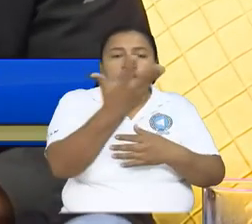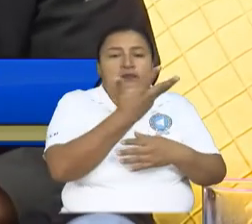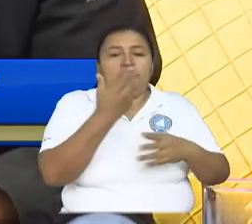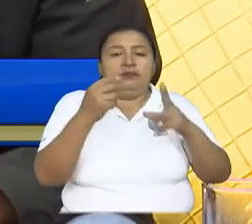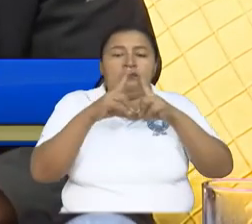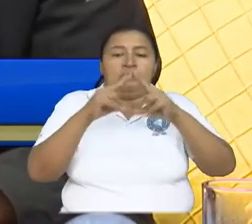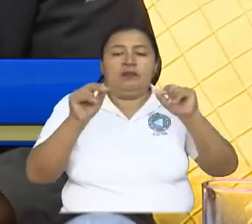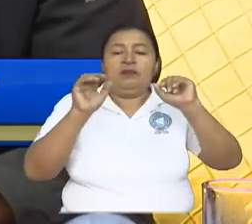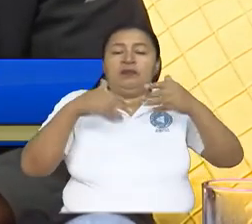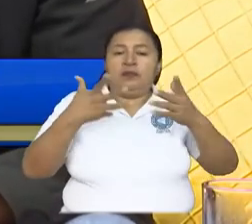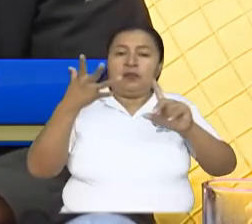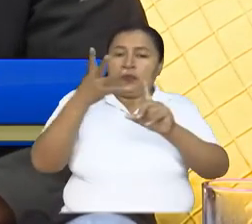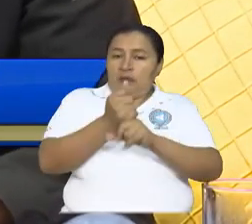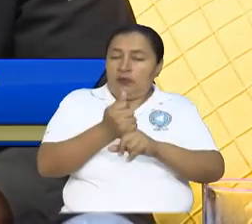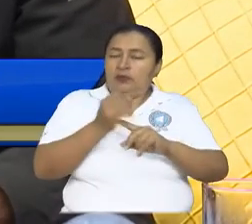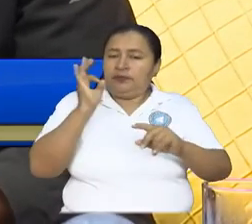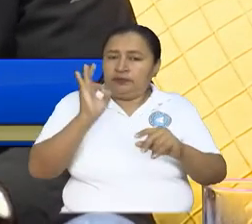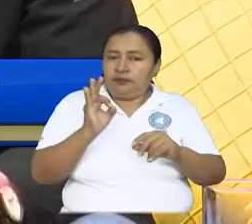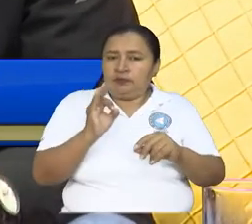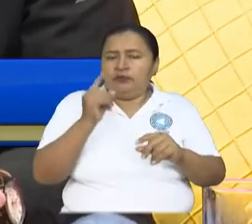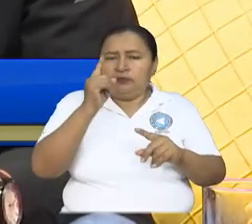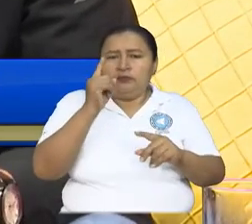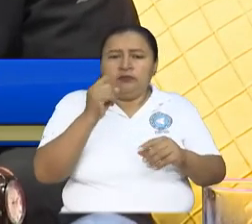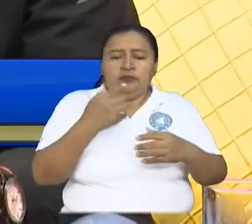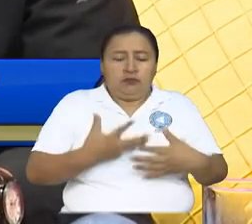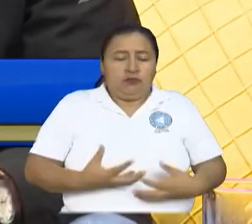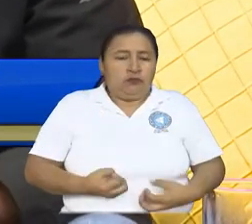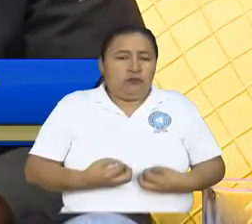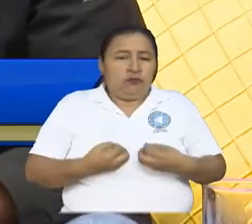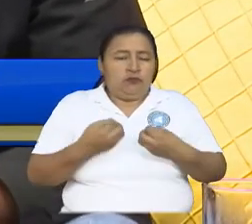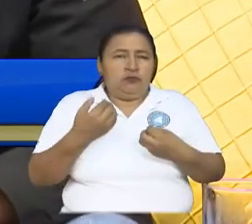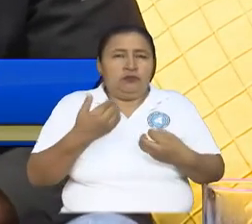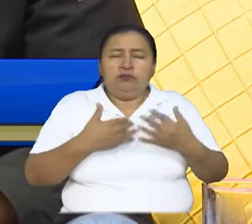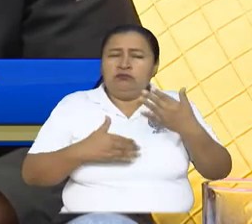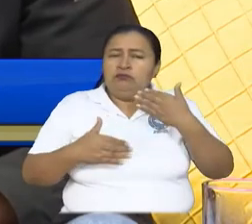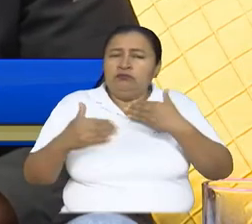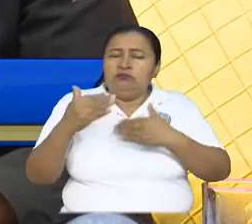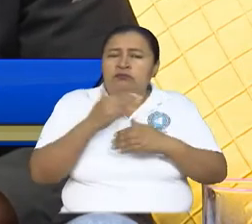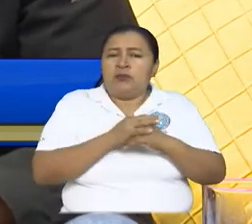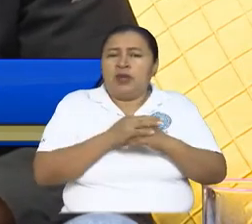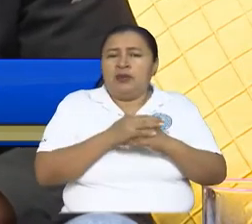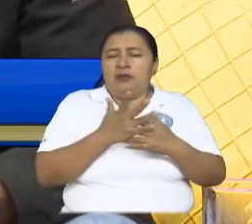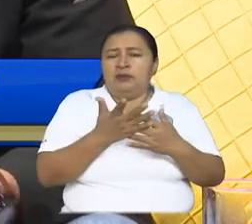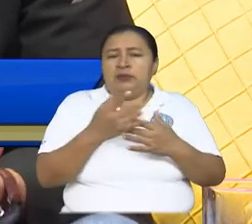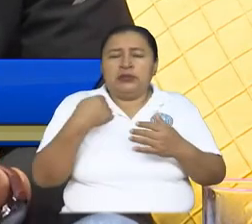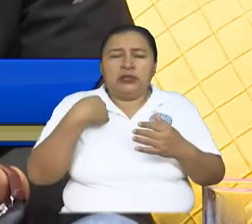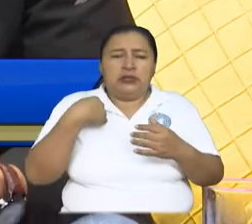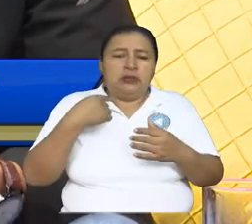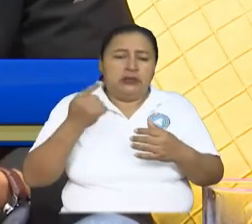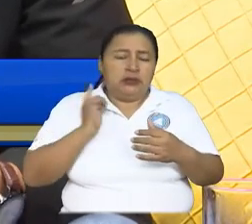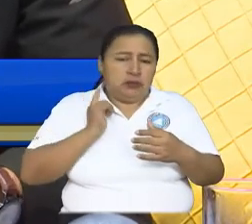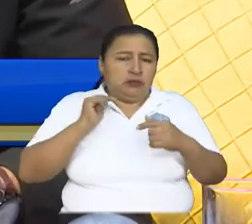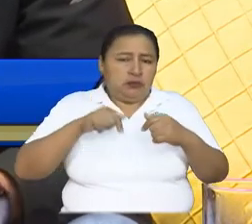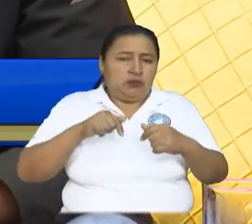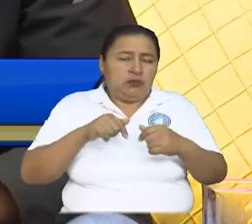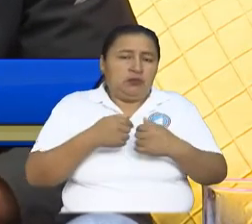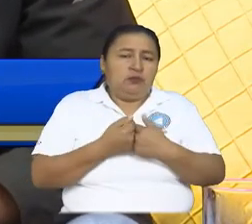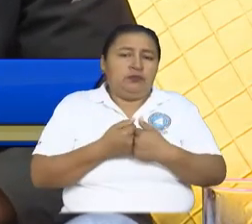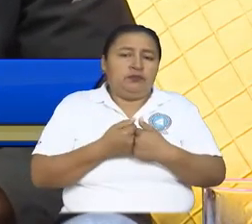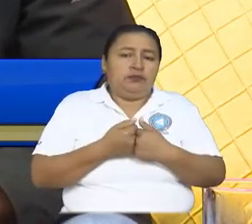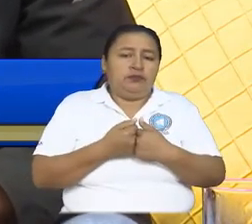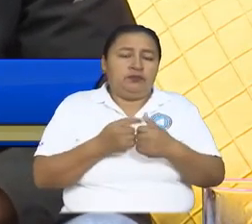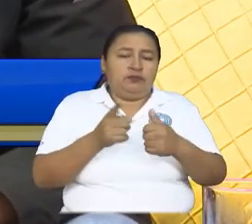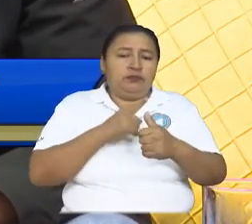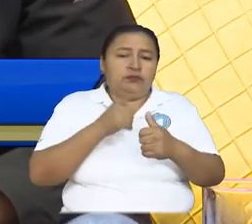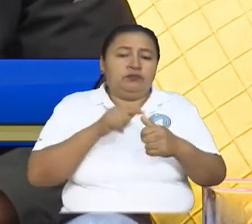para lograr asegurar en uno de los cánceres más digamos que tenemos el primer